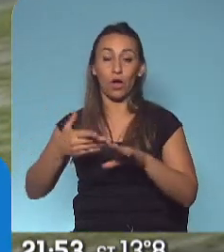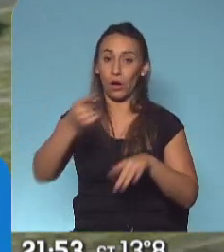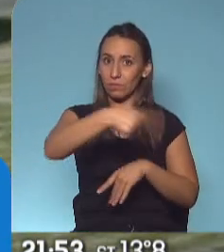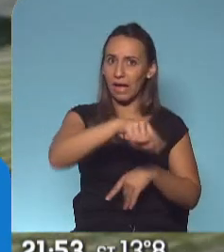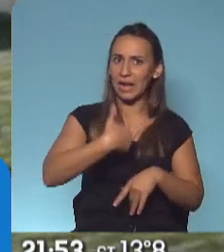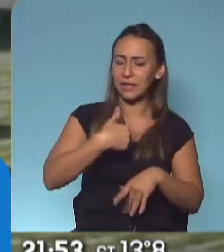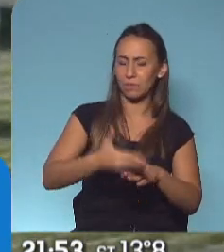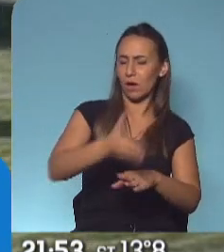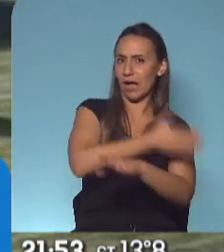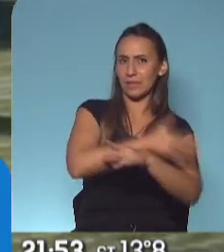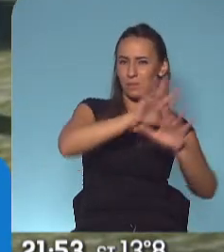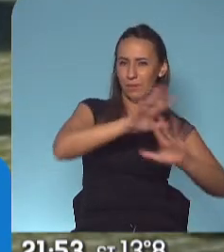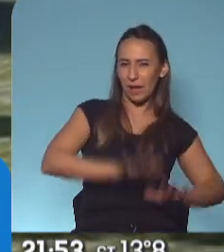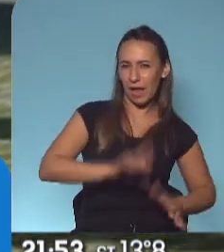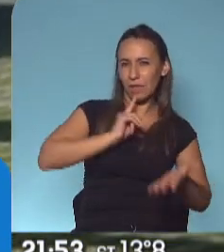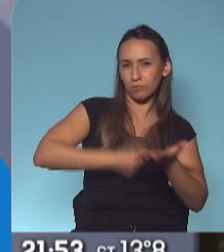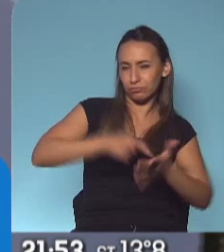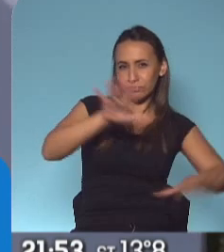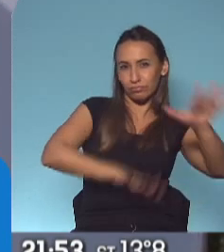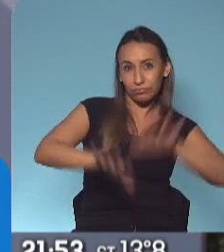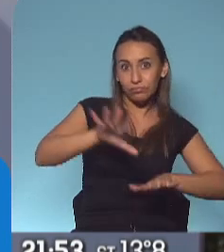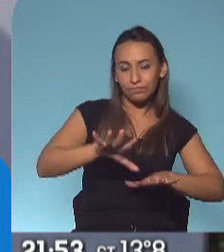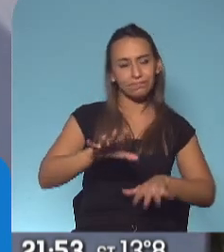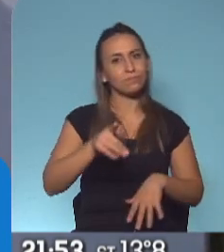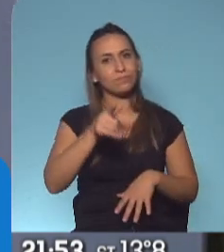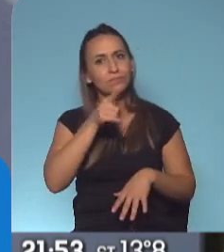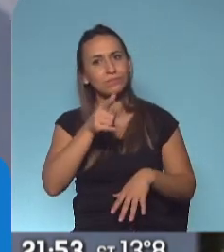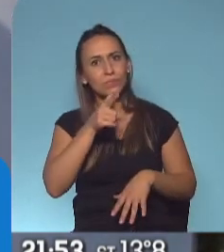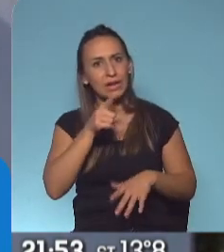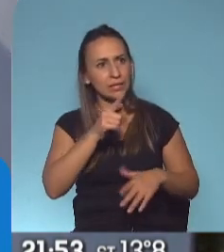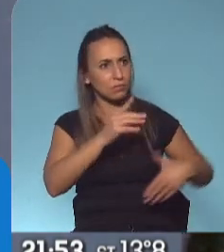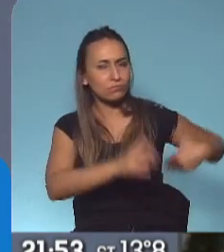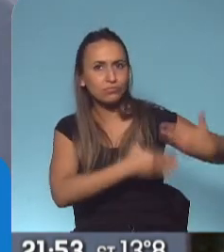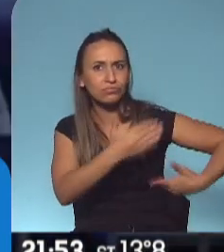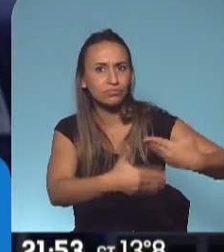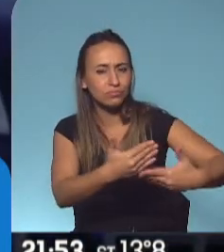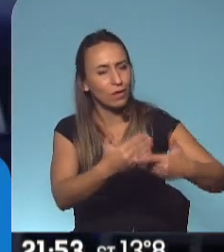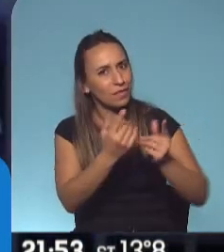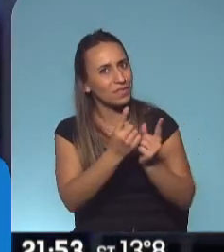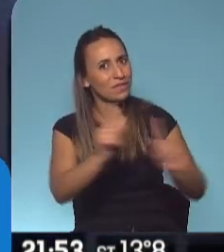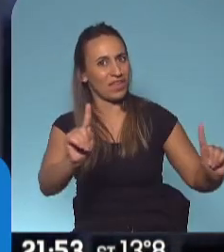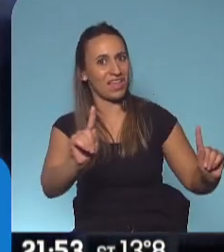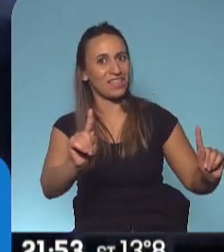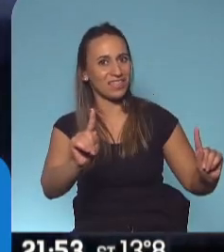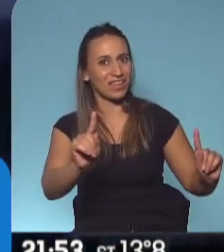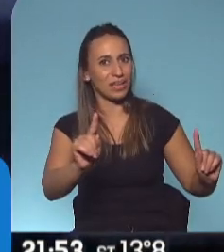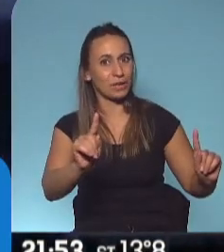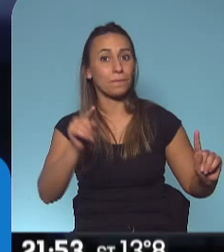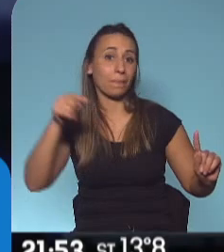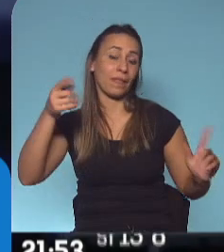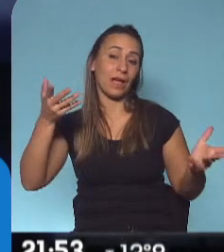Es decir, que me parece que puede significar una evolución distinta al drama que estamos